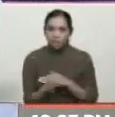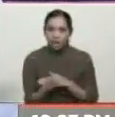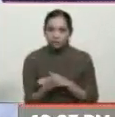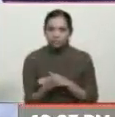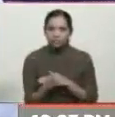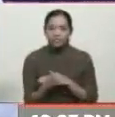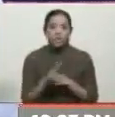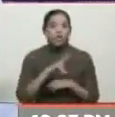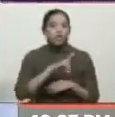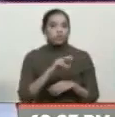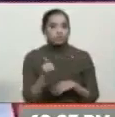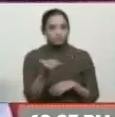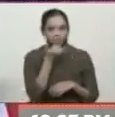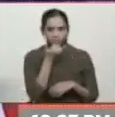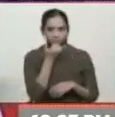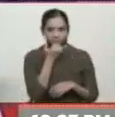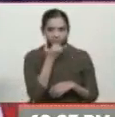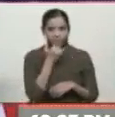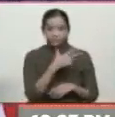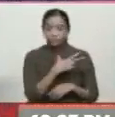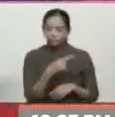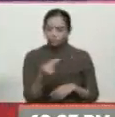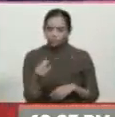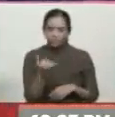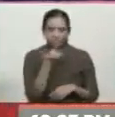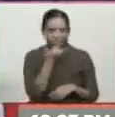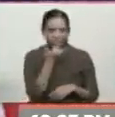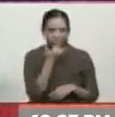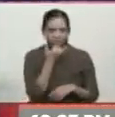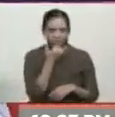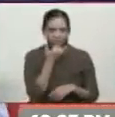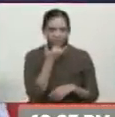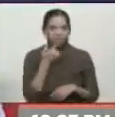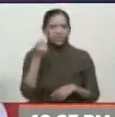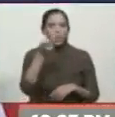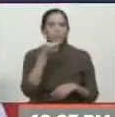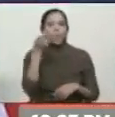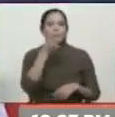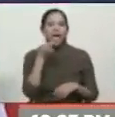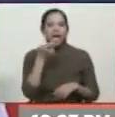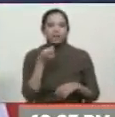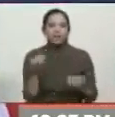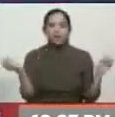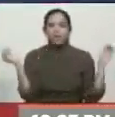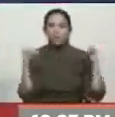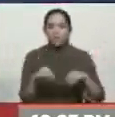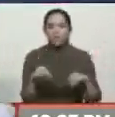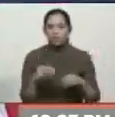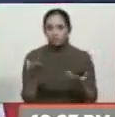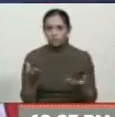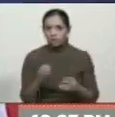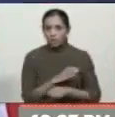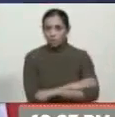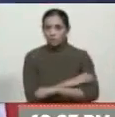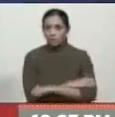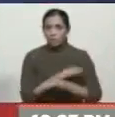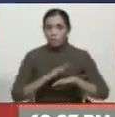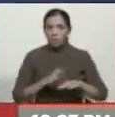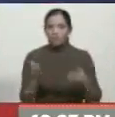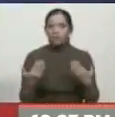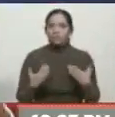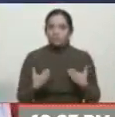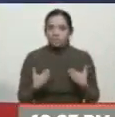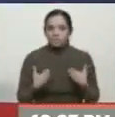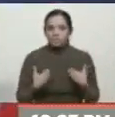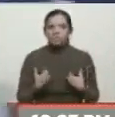se equivoquen. No se equivoquen los que estén intentando hacer pacto con la derecha. Porque a mí, yo